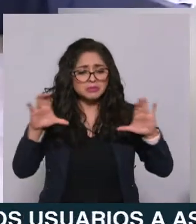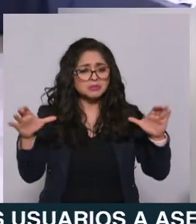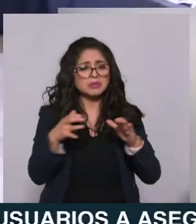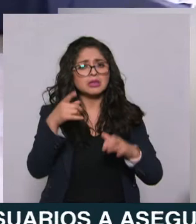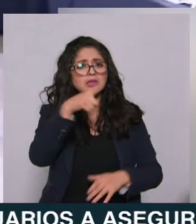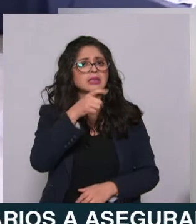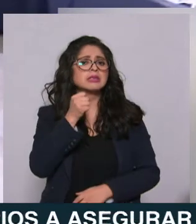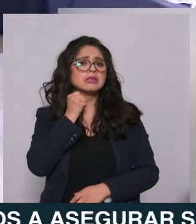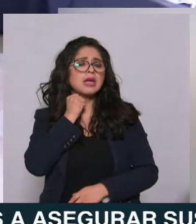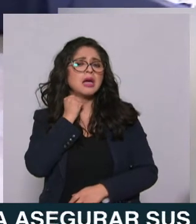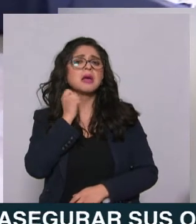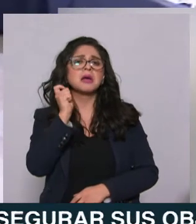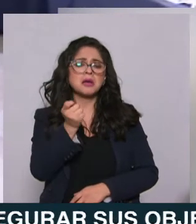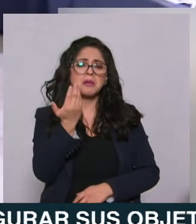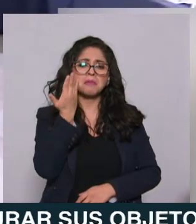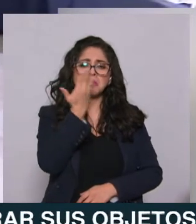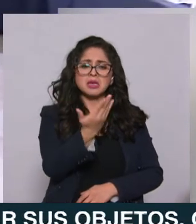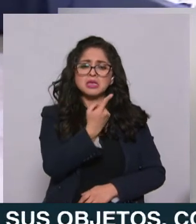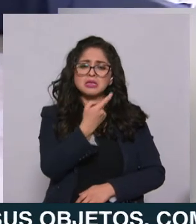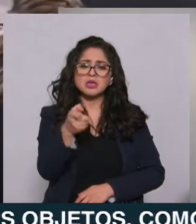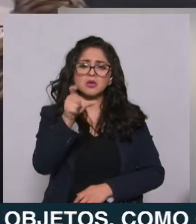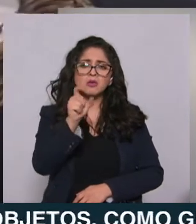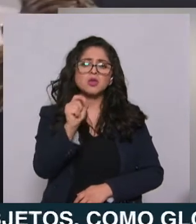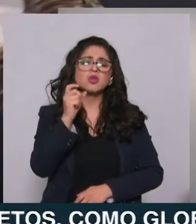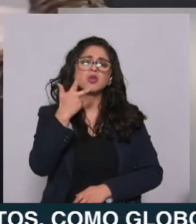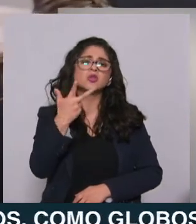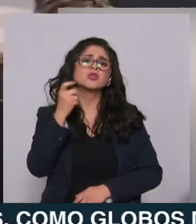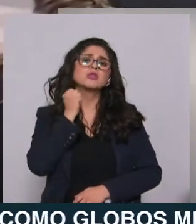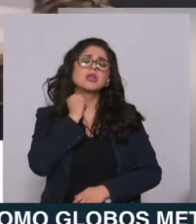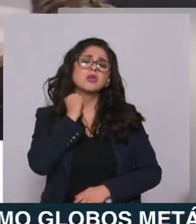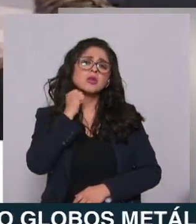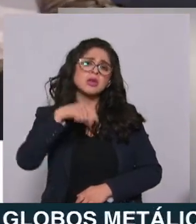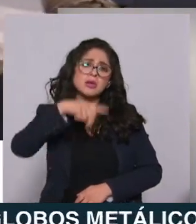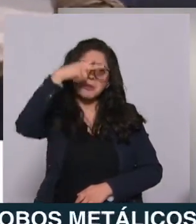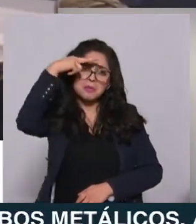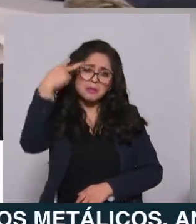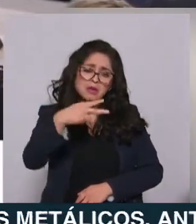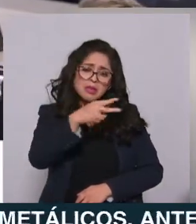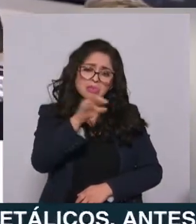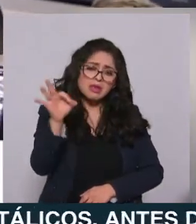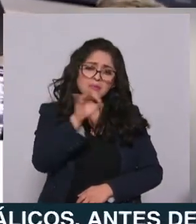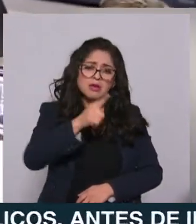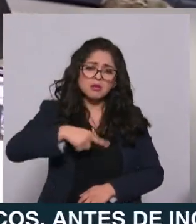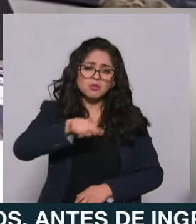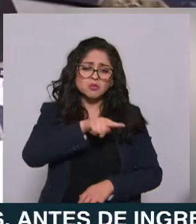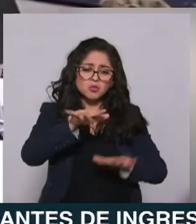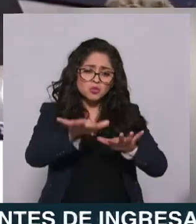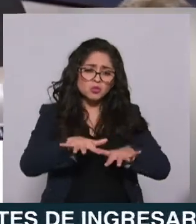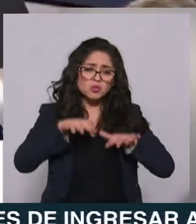lo que pidió a los 128 senadores mexicanos hacer el esfuerzo de que en el periodo de sesiones que